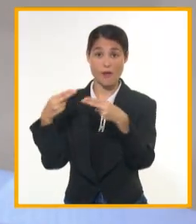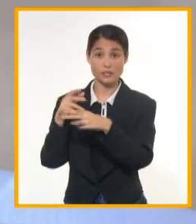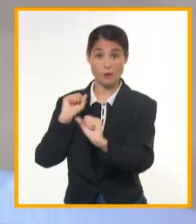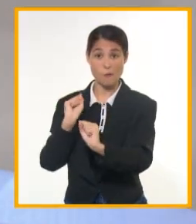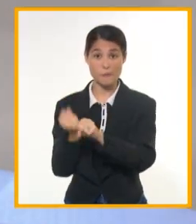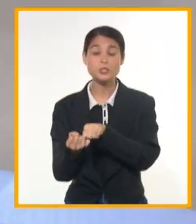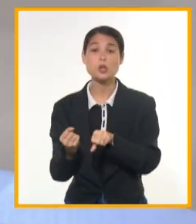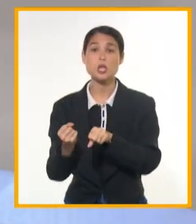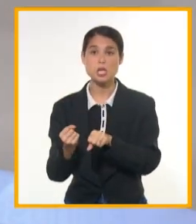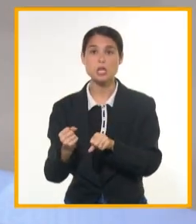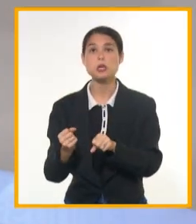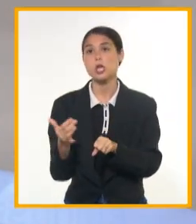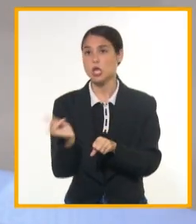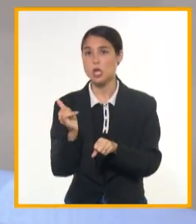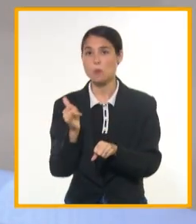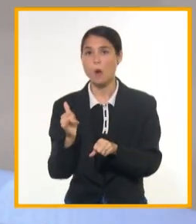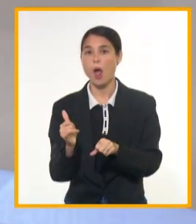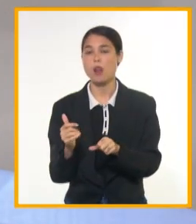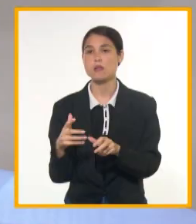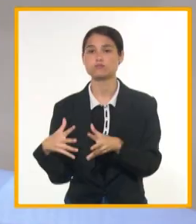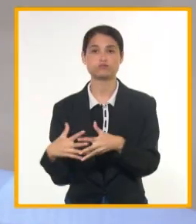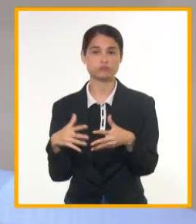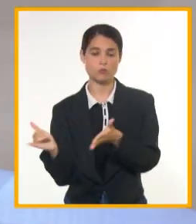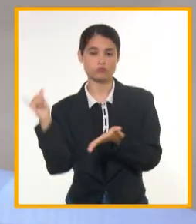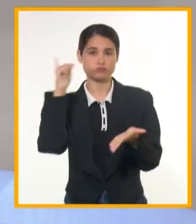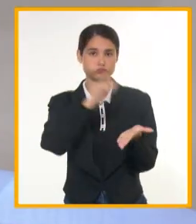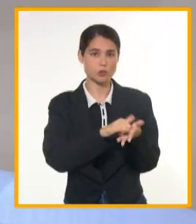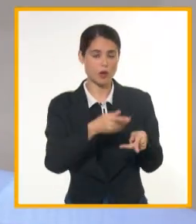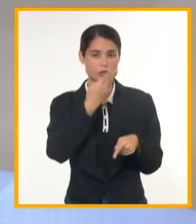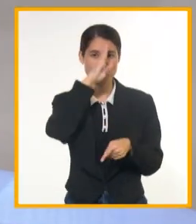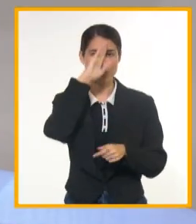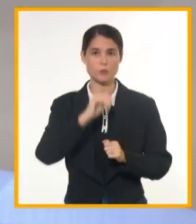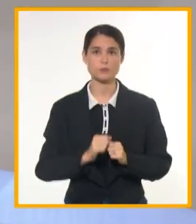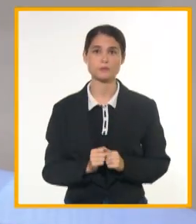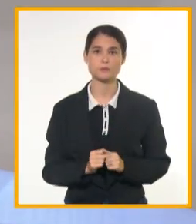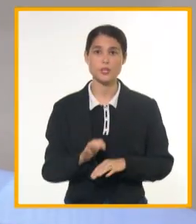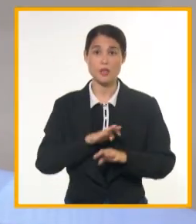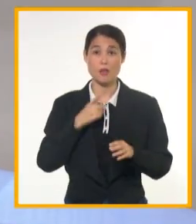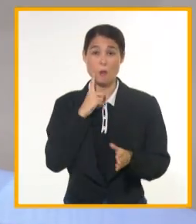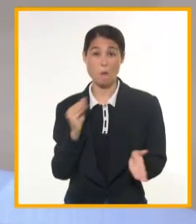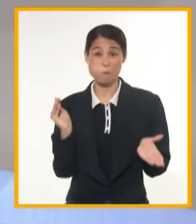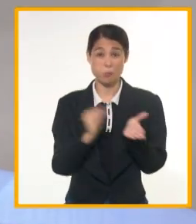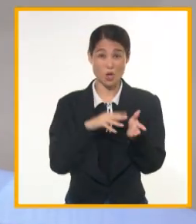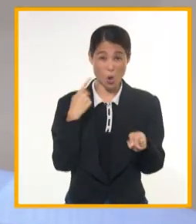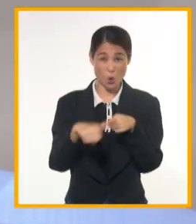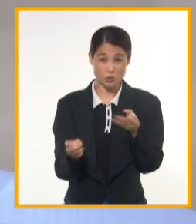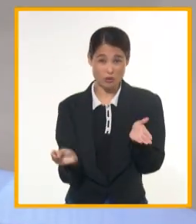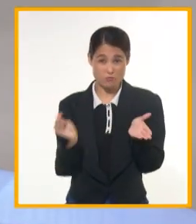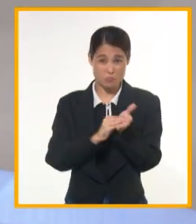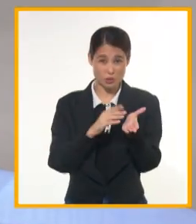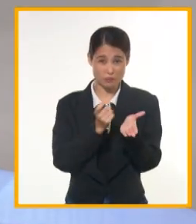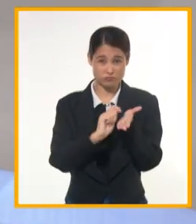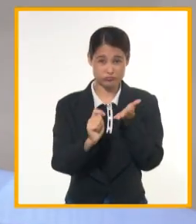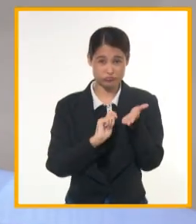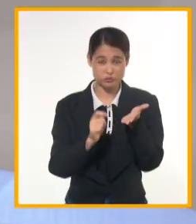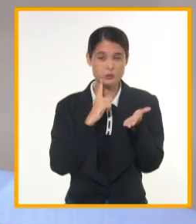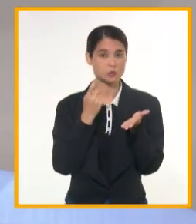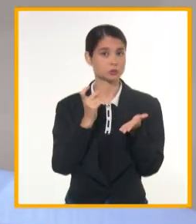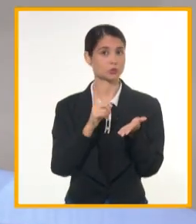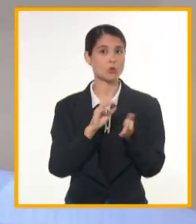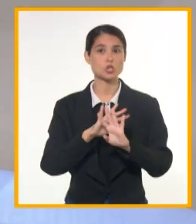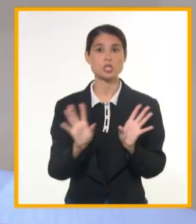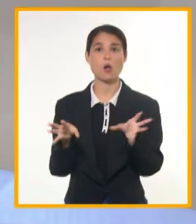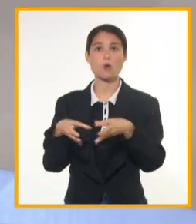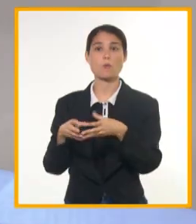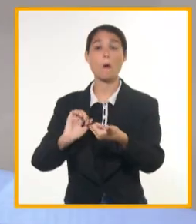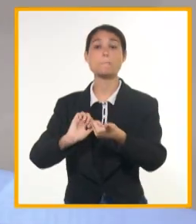Hasta ahí lo que publicó el congresista. Creo que no hay que agregar nada más. Los peloteros cubanos son los únicos que tienen que